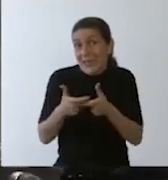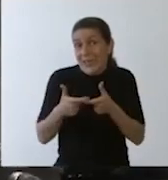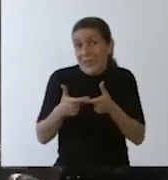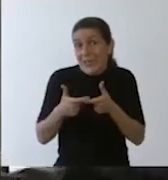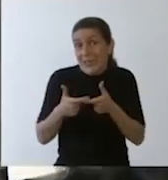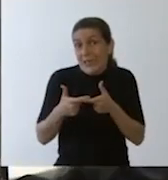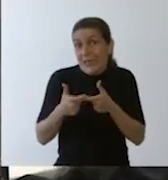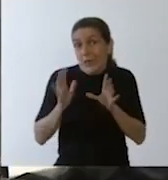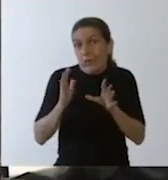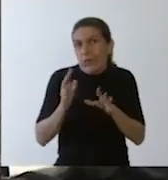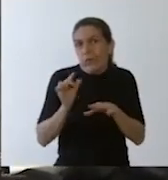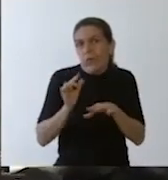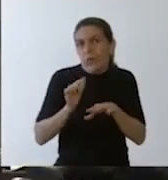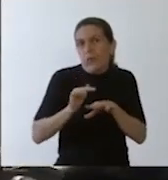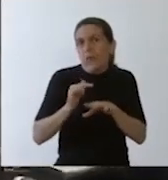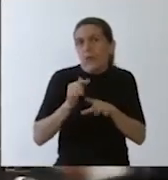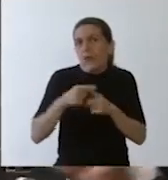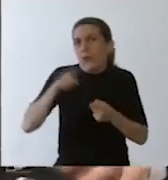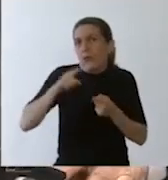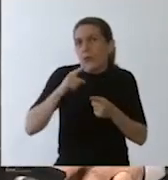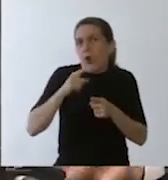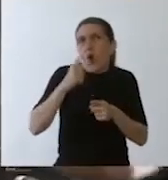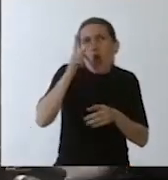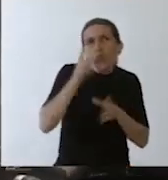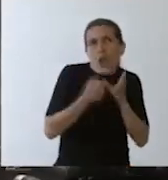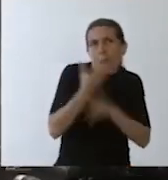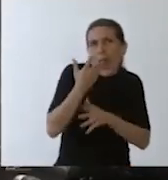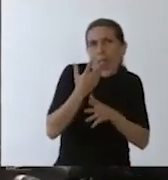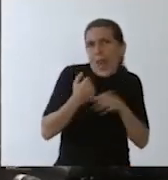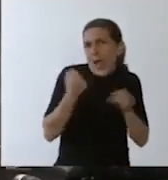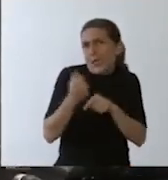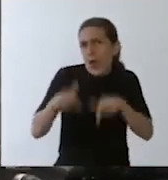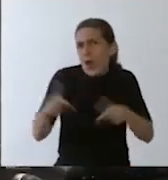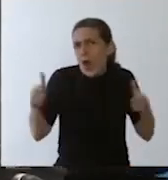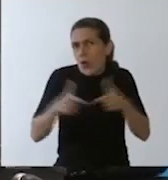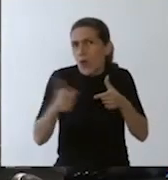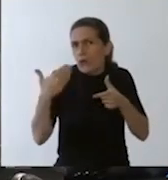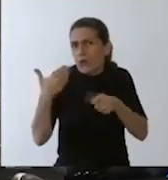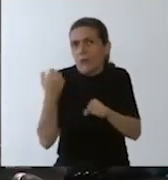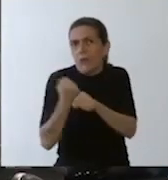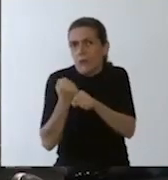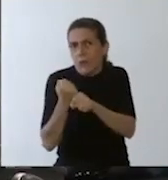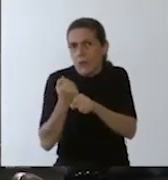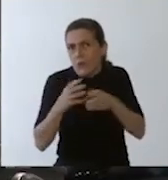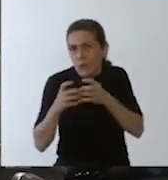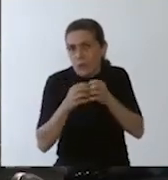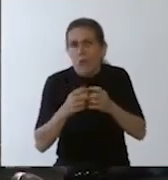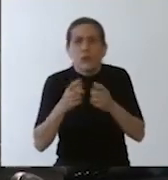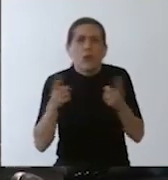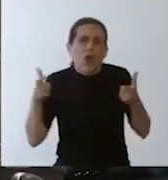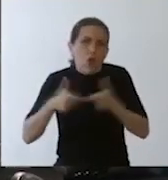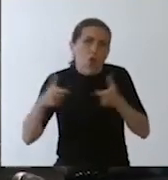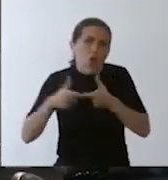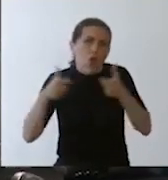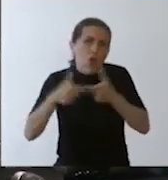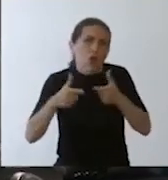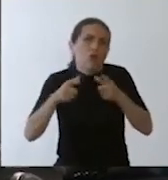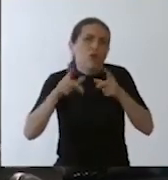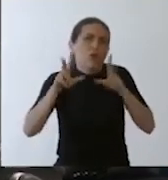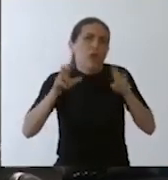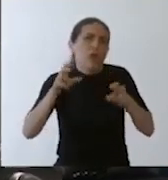una media jornada de mucho trabajo, que comenzó esta mañana a las 8, con todas las reuniones que sistemáticamente hacemos en